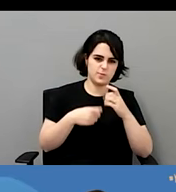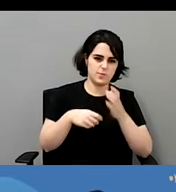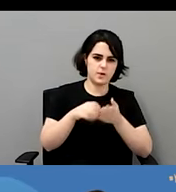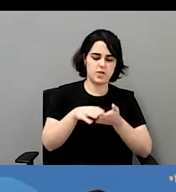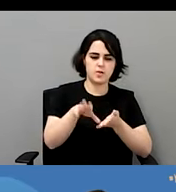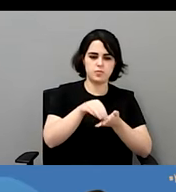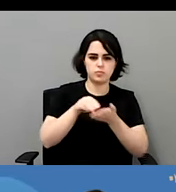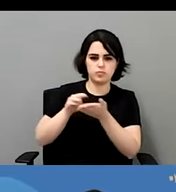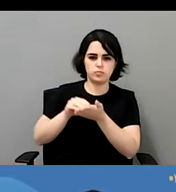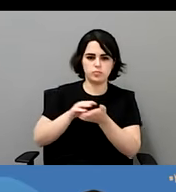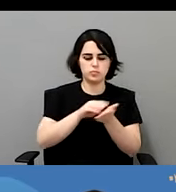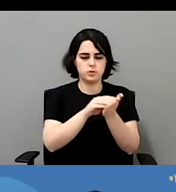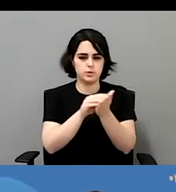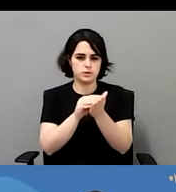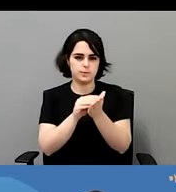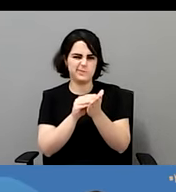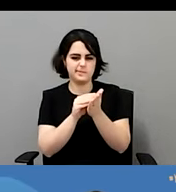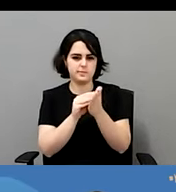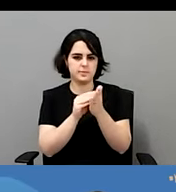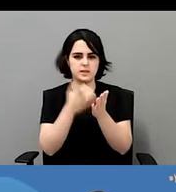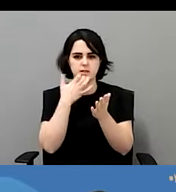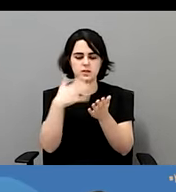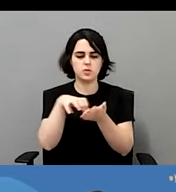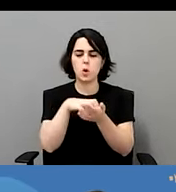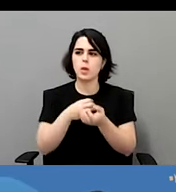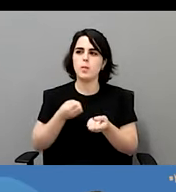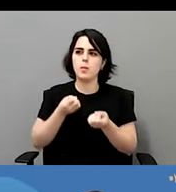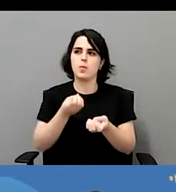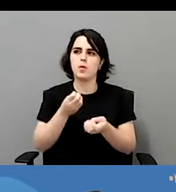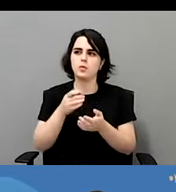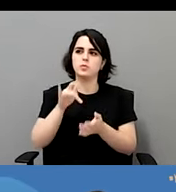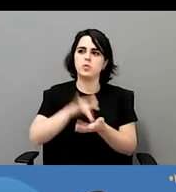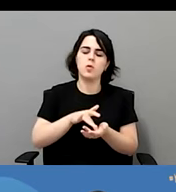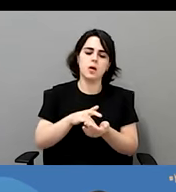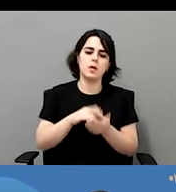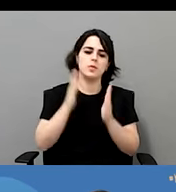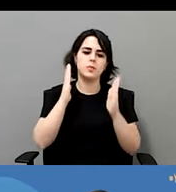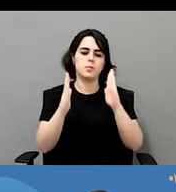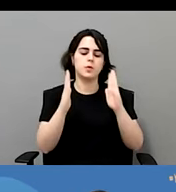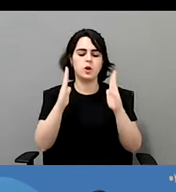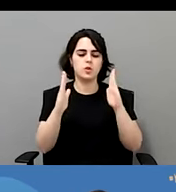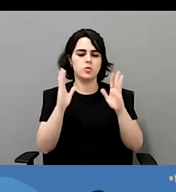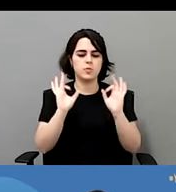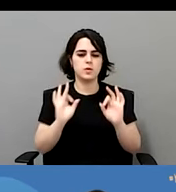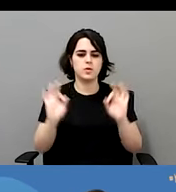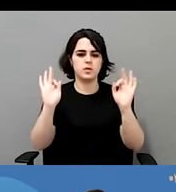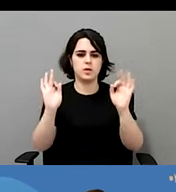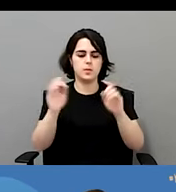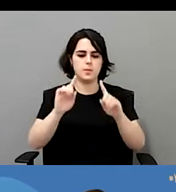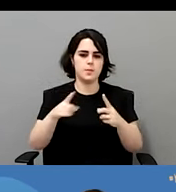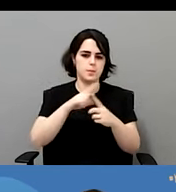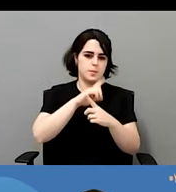cualquier duda de que pueda haber surgido durante esta